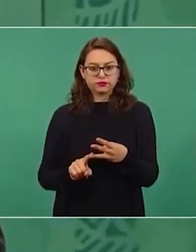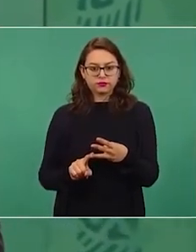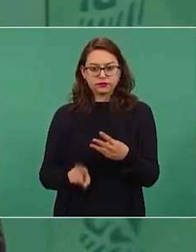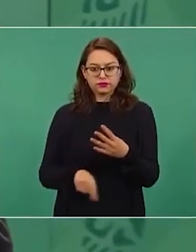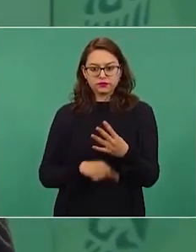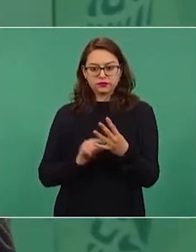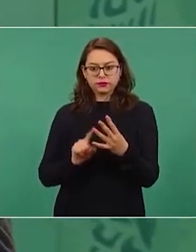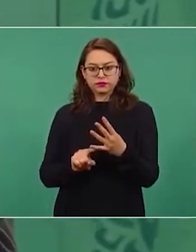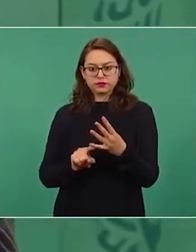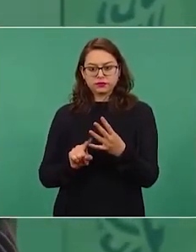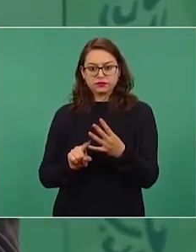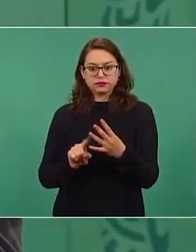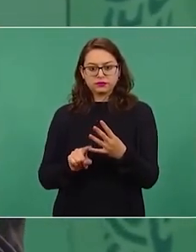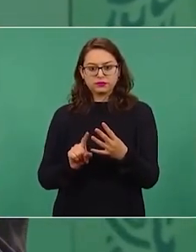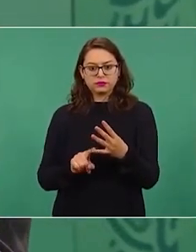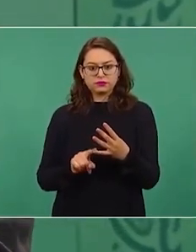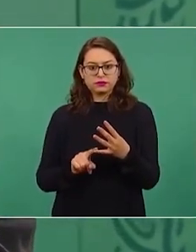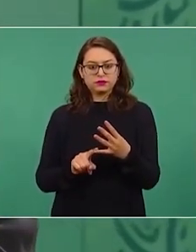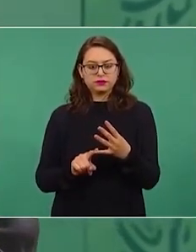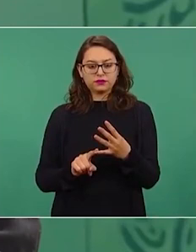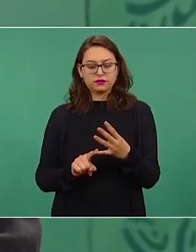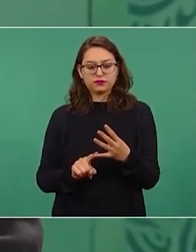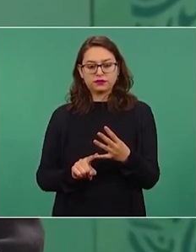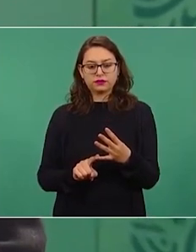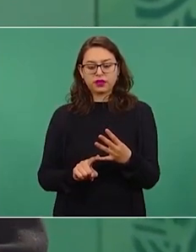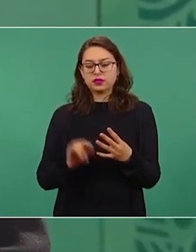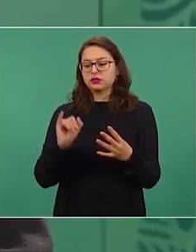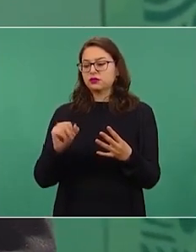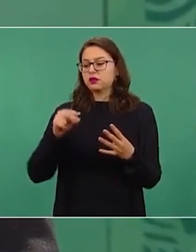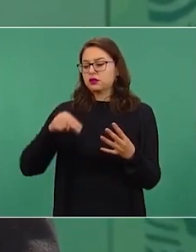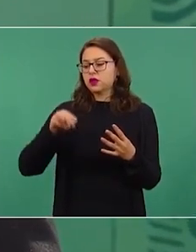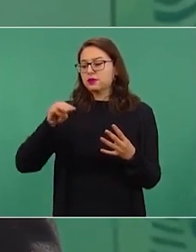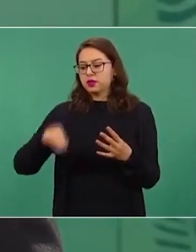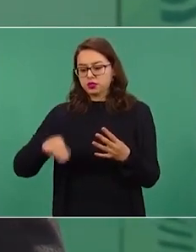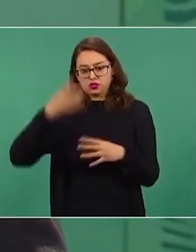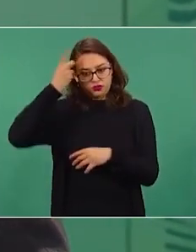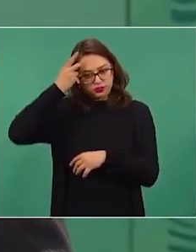el director de Migración